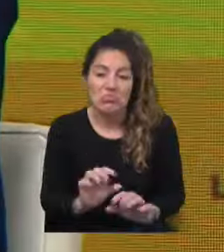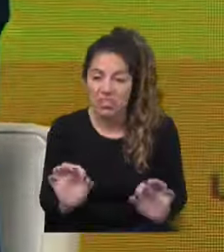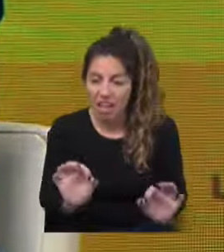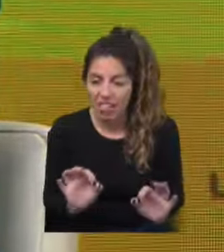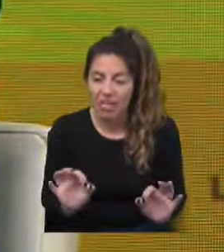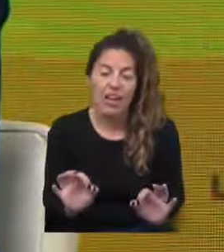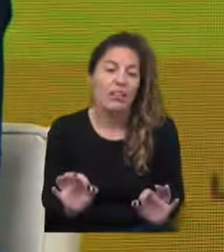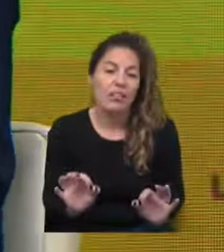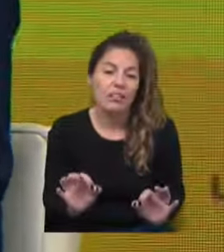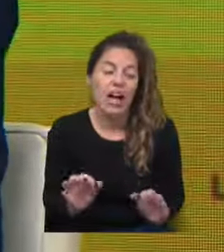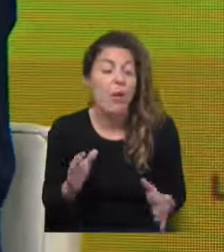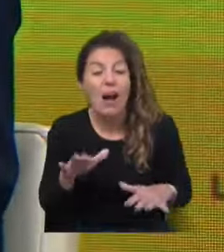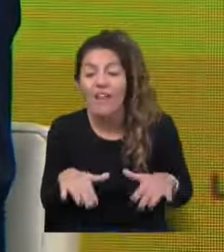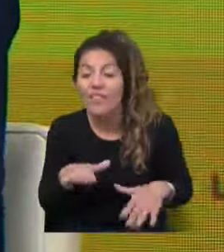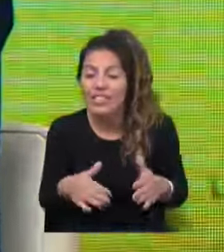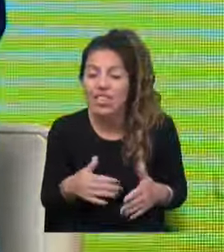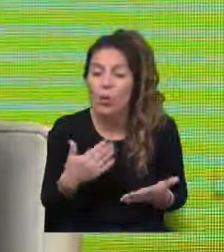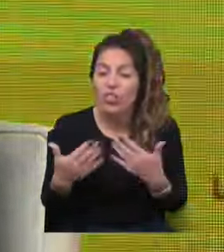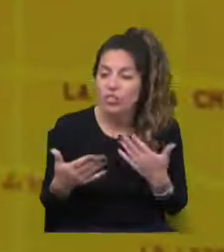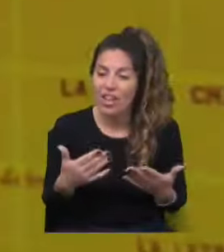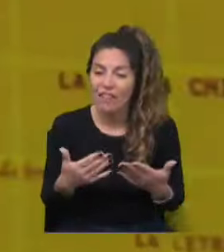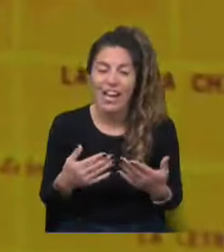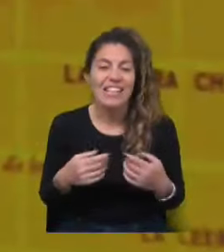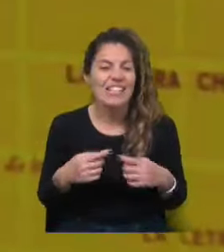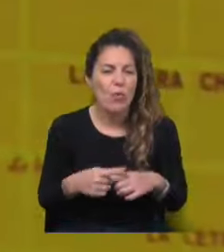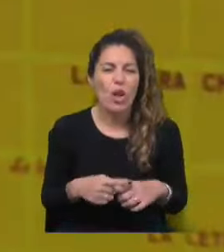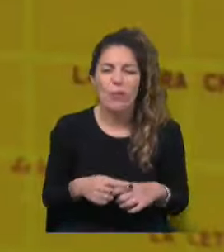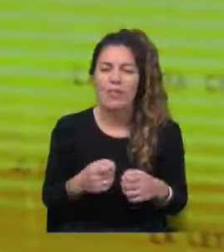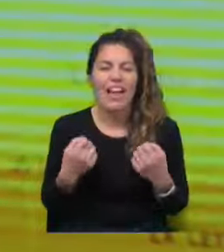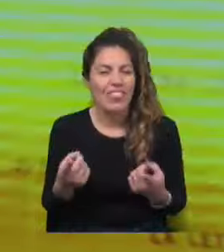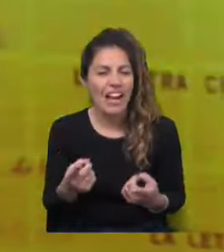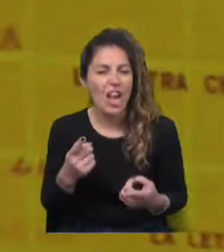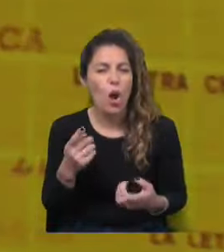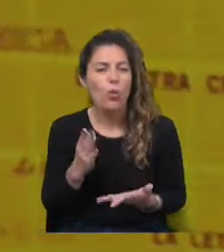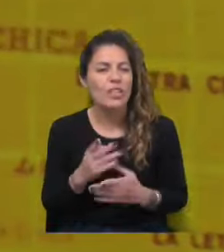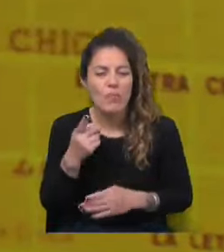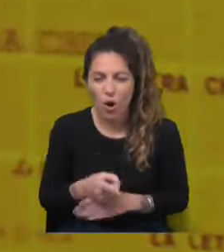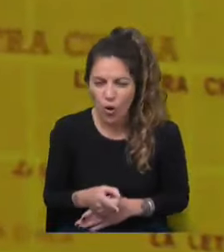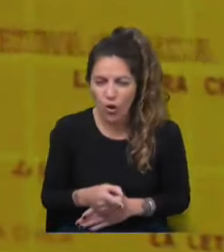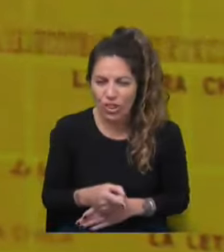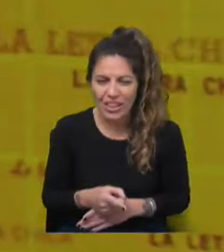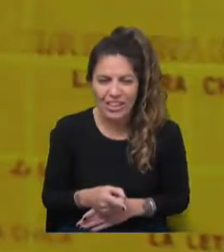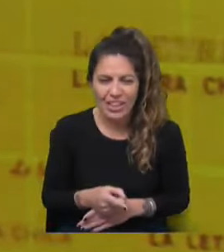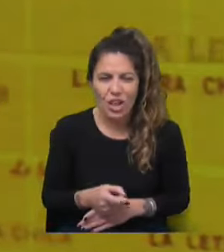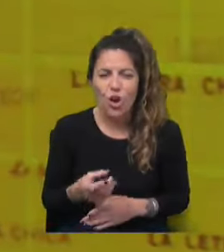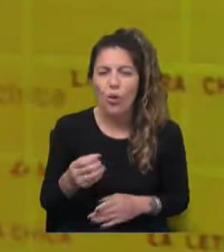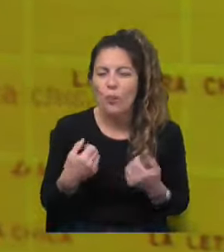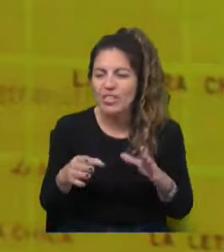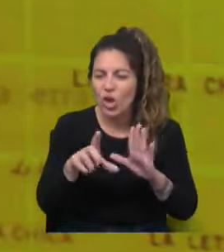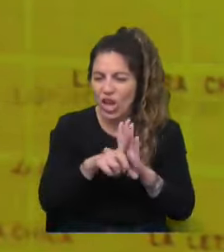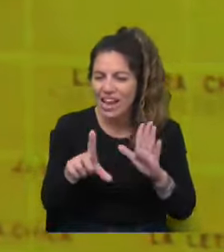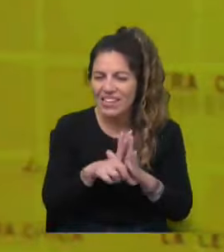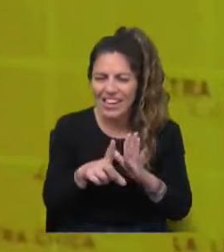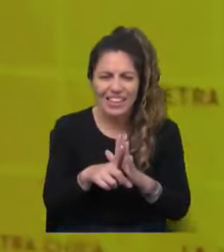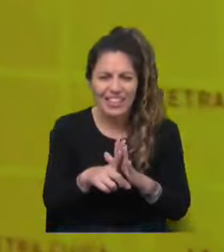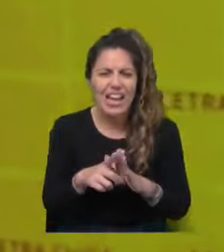quedó... Por eso a veces cuando se armó una polémica a ver quién iba a dar la última orden, me acuerdo cuando la discusión de la ley era una cosa hasta